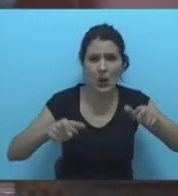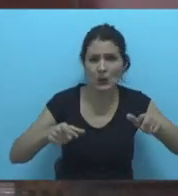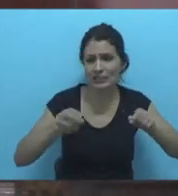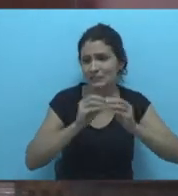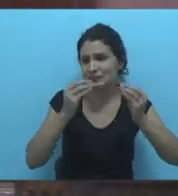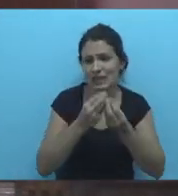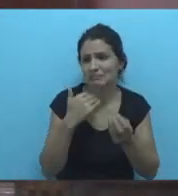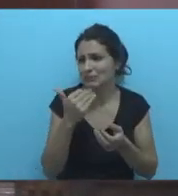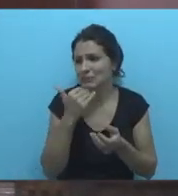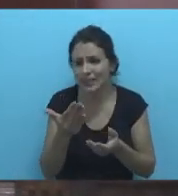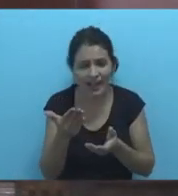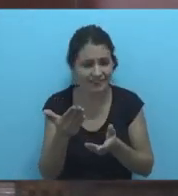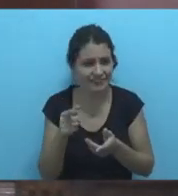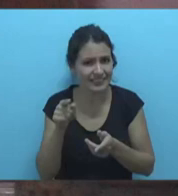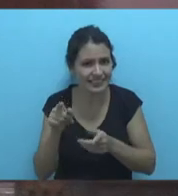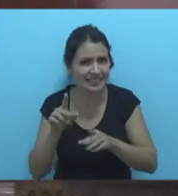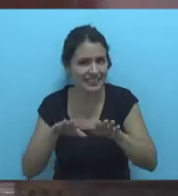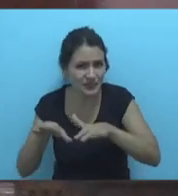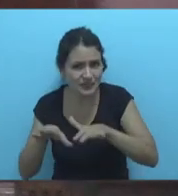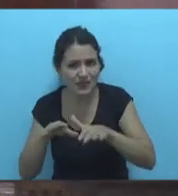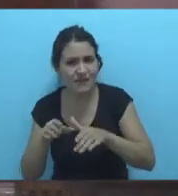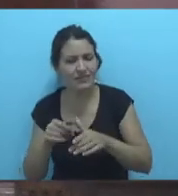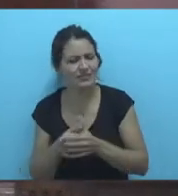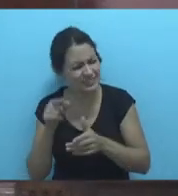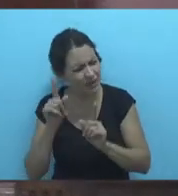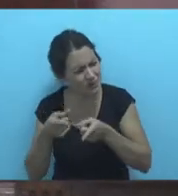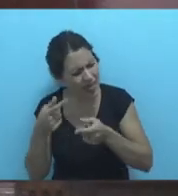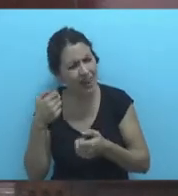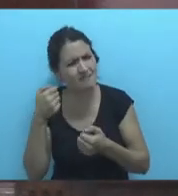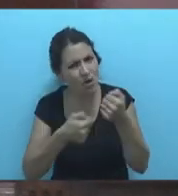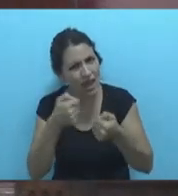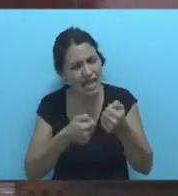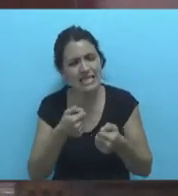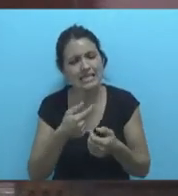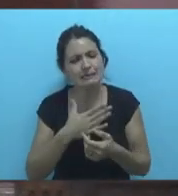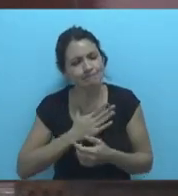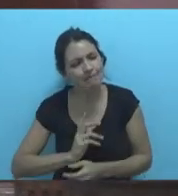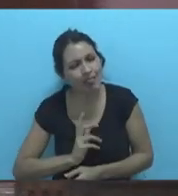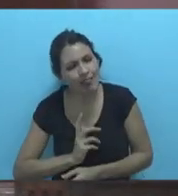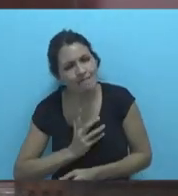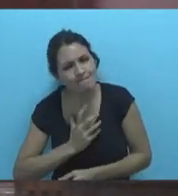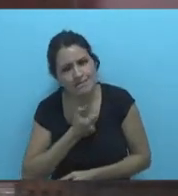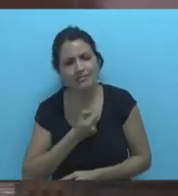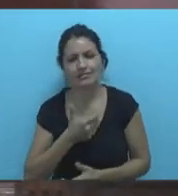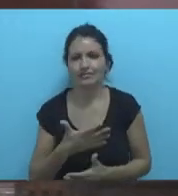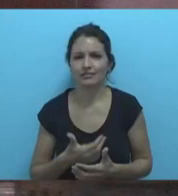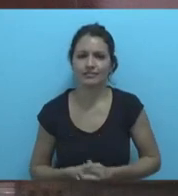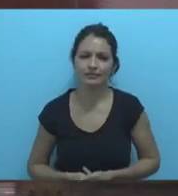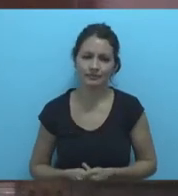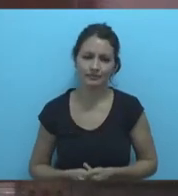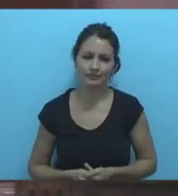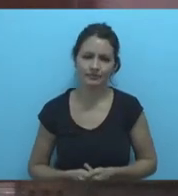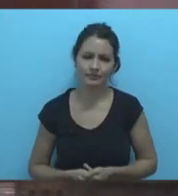habitamos la Argentina. Pero esas cosas también violentan y generan angustia y bronca en nuestro pueblo.